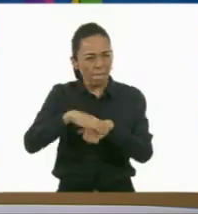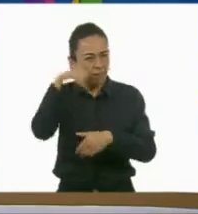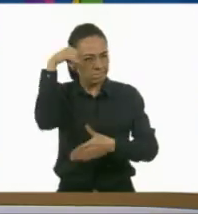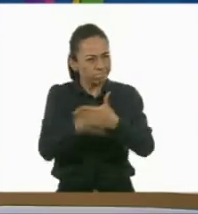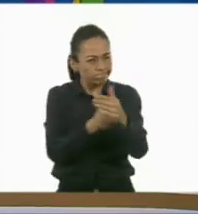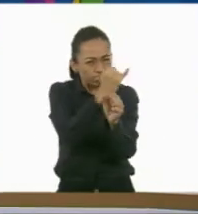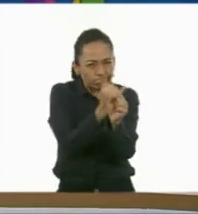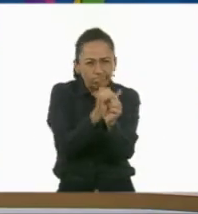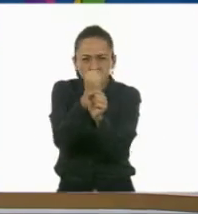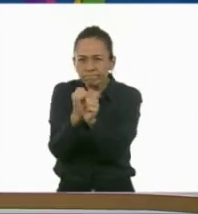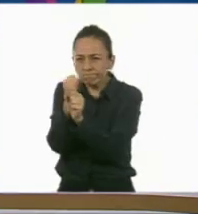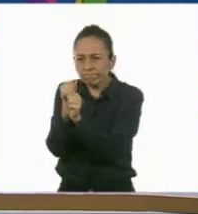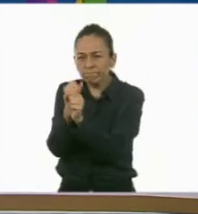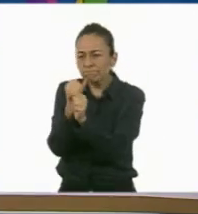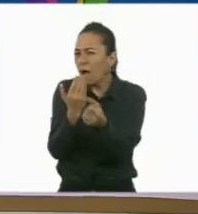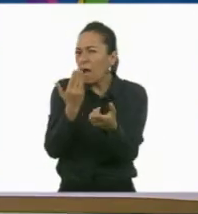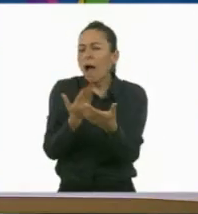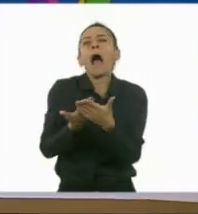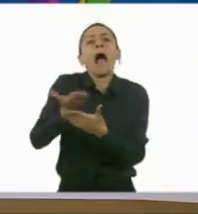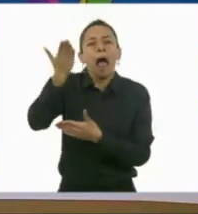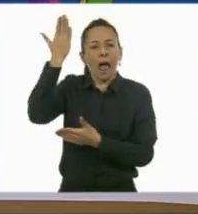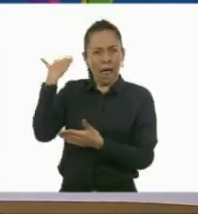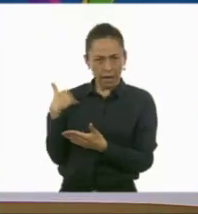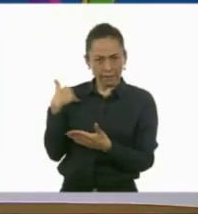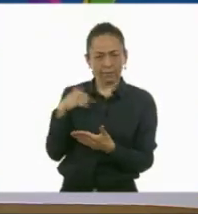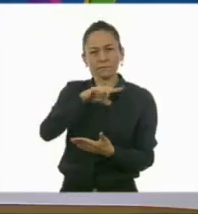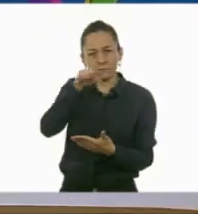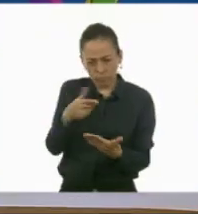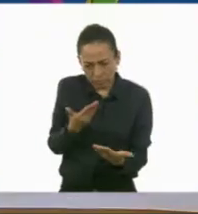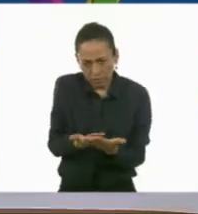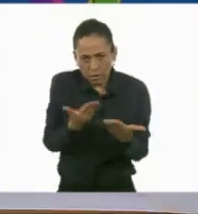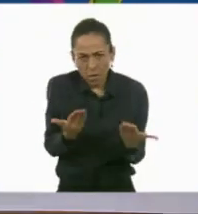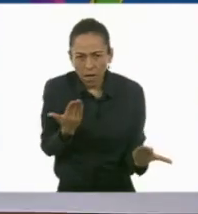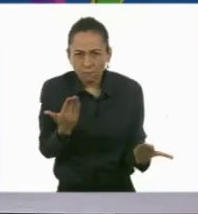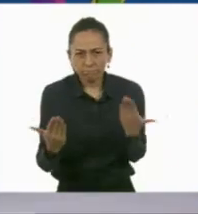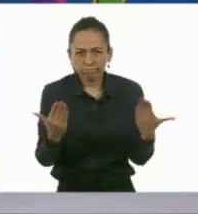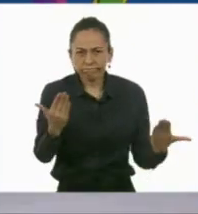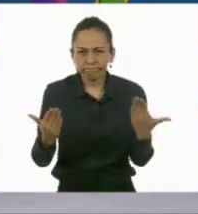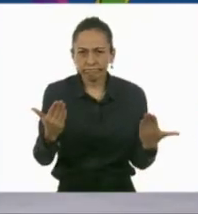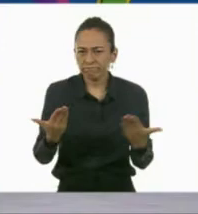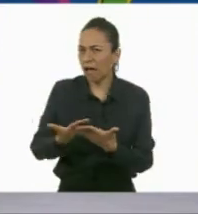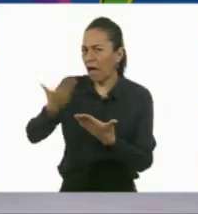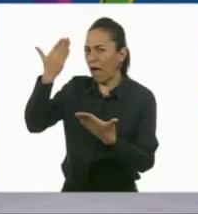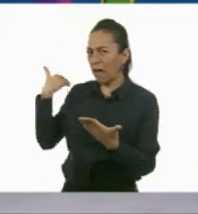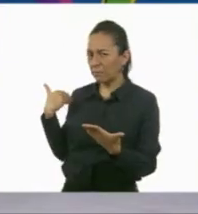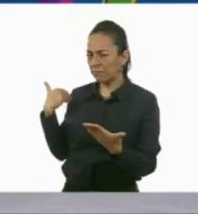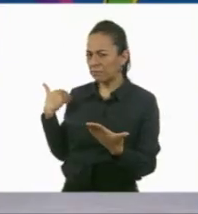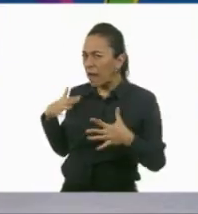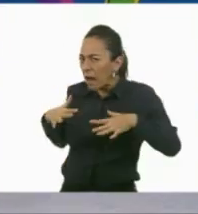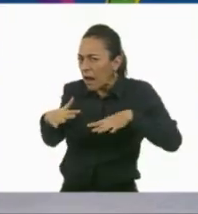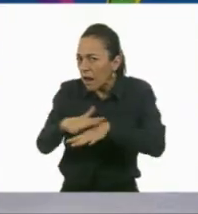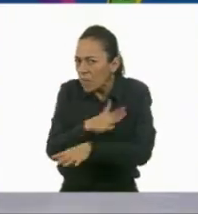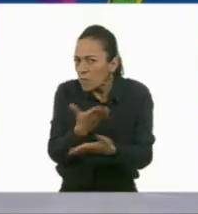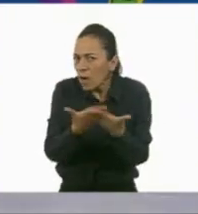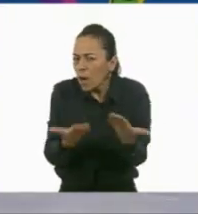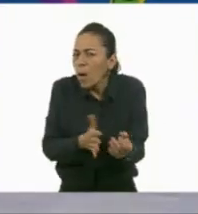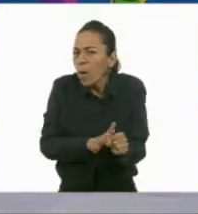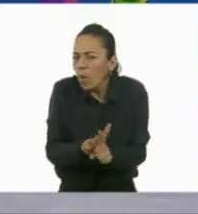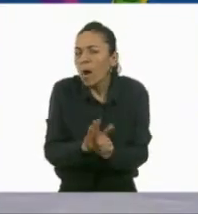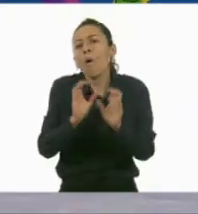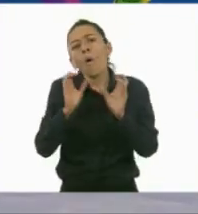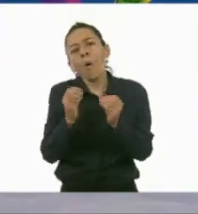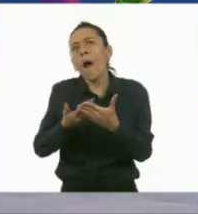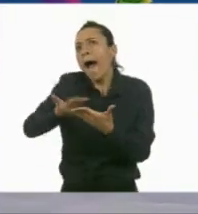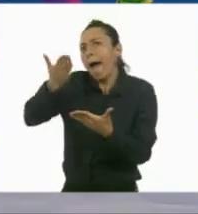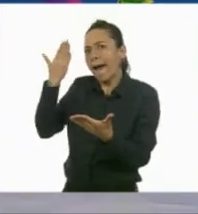condiciones de vida actualmente y cómo eran en un pasado y en qué han cambiado o en qué se mantienen igual. Y ahora sí, vamos